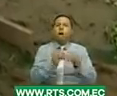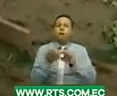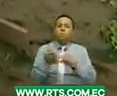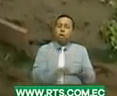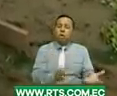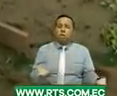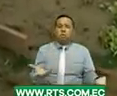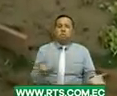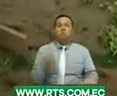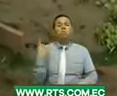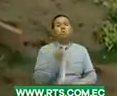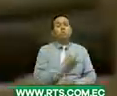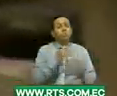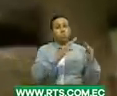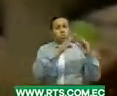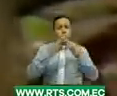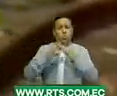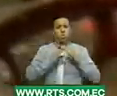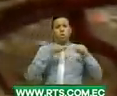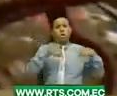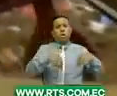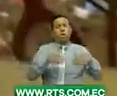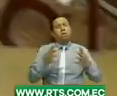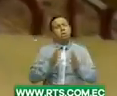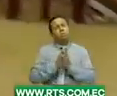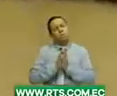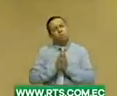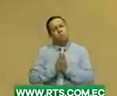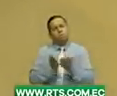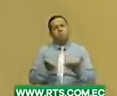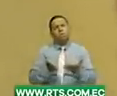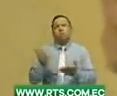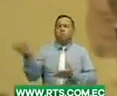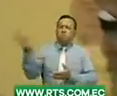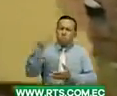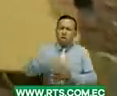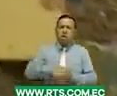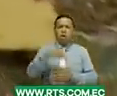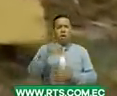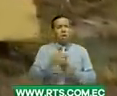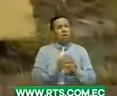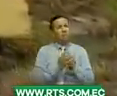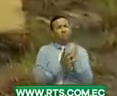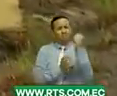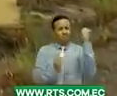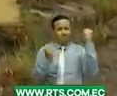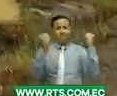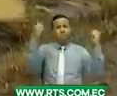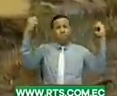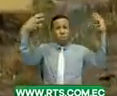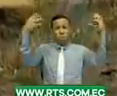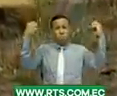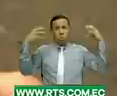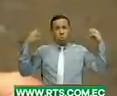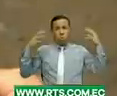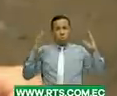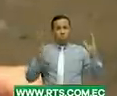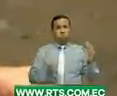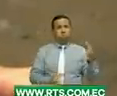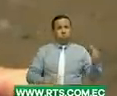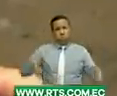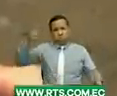los moradores, pedimos que nos revisen todos estos postes en este tiempo de invernal para